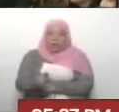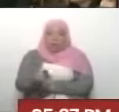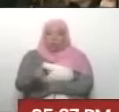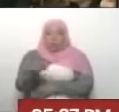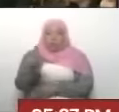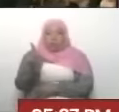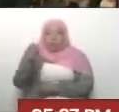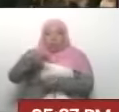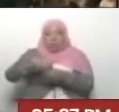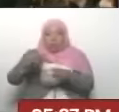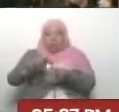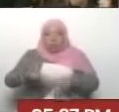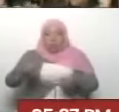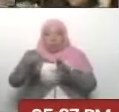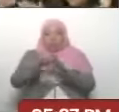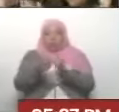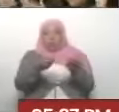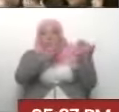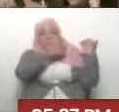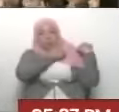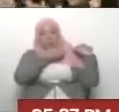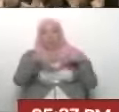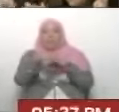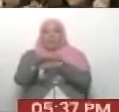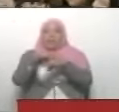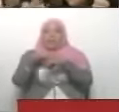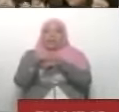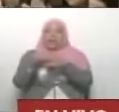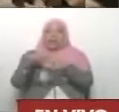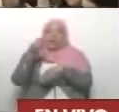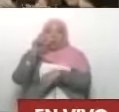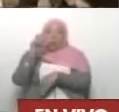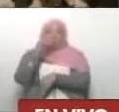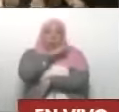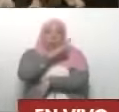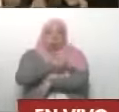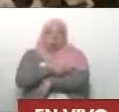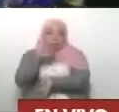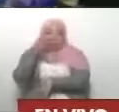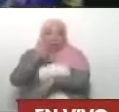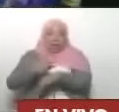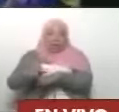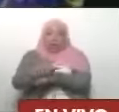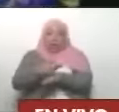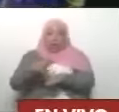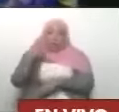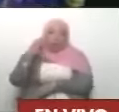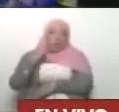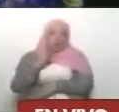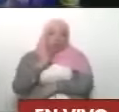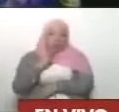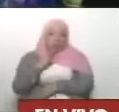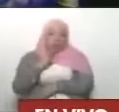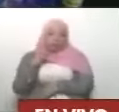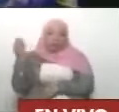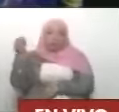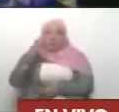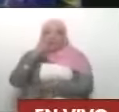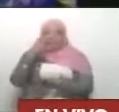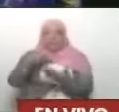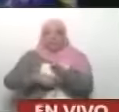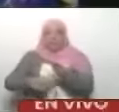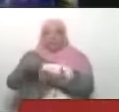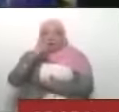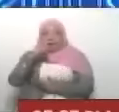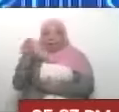ustedes investidos con el cargo de ministro del Poder Popular del gobierno bolivariano. En con Maduro más, Carlos